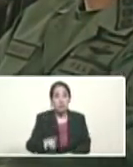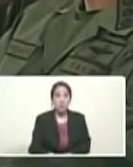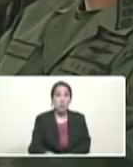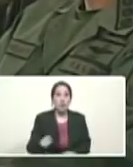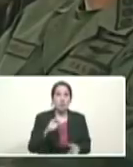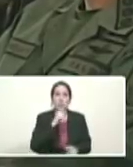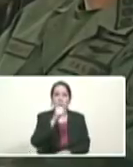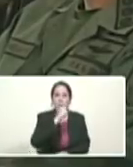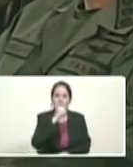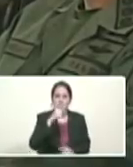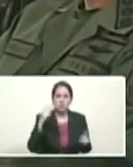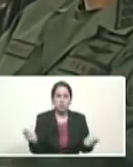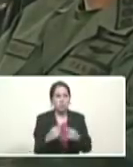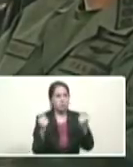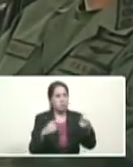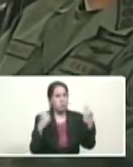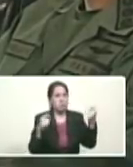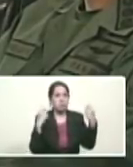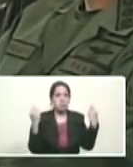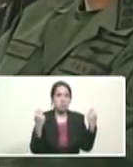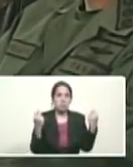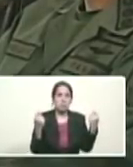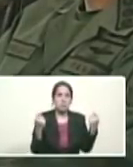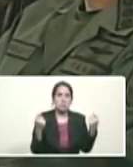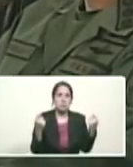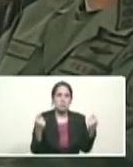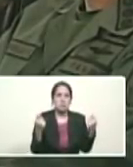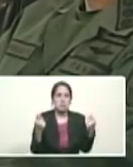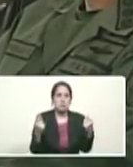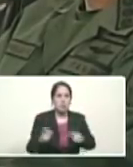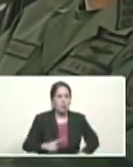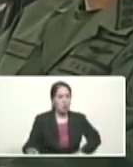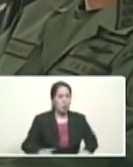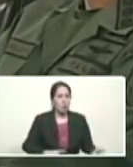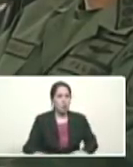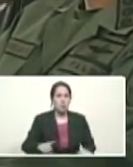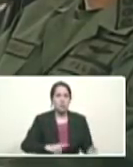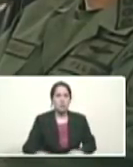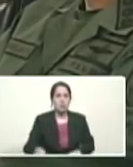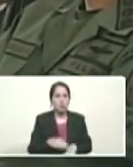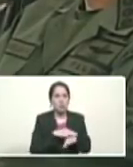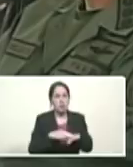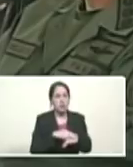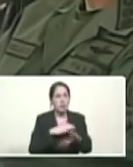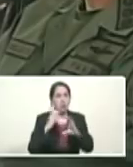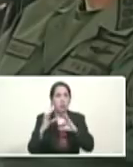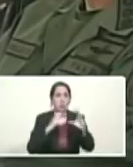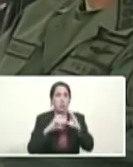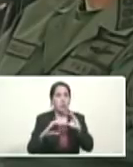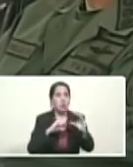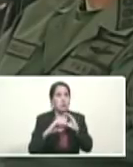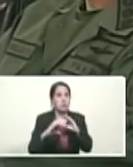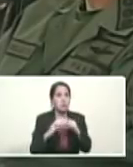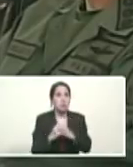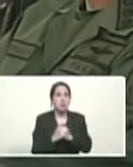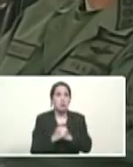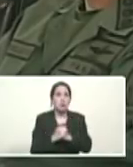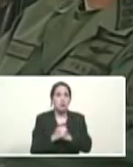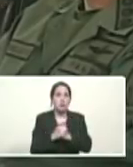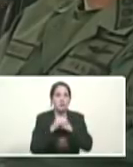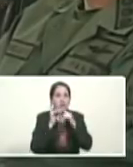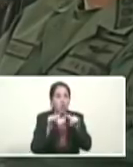es un plan de medio donde en la coordinación con el ministerio de comunicación información vamos a poder